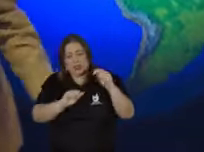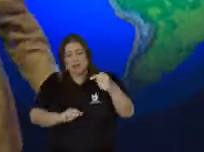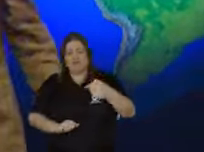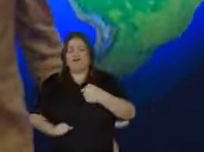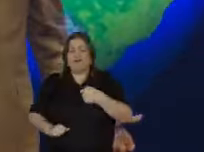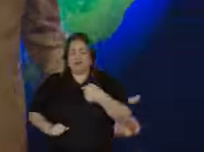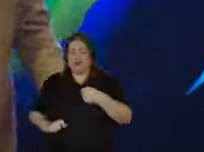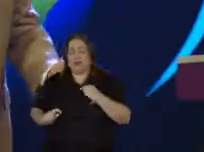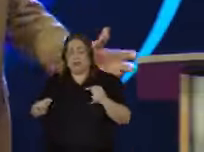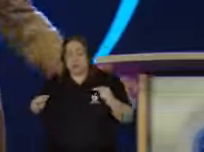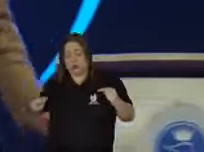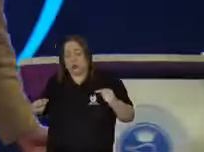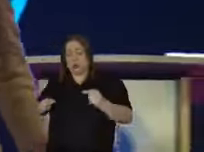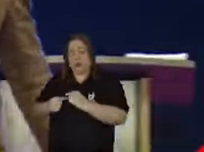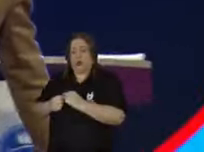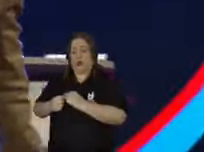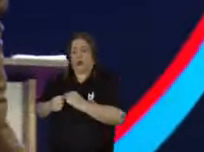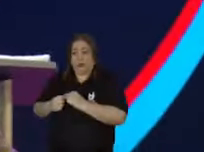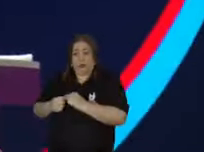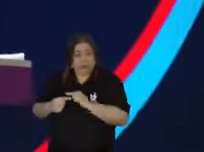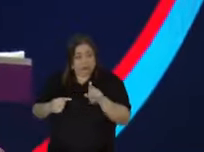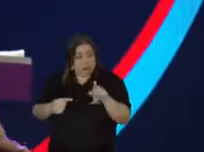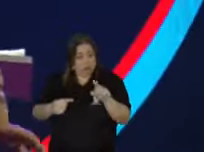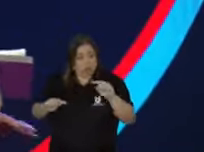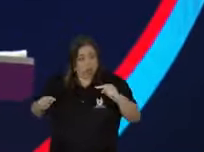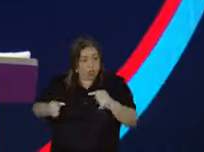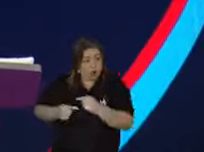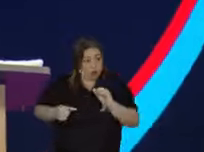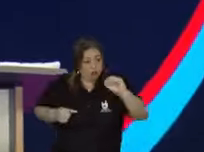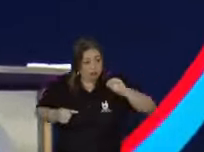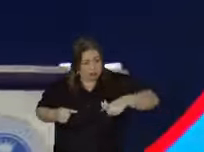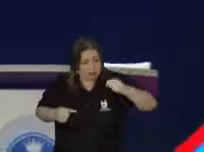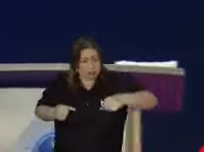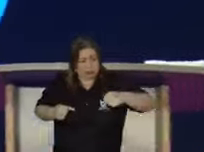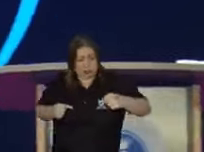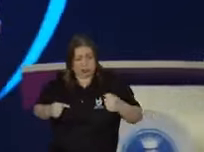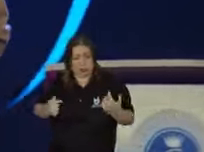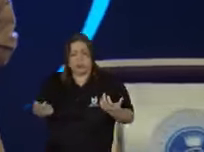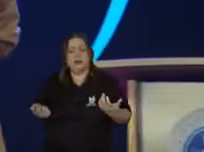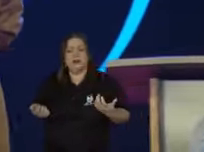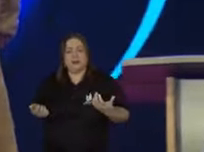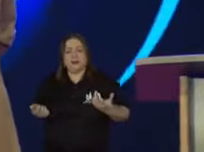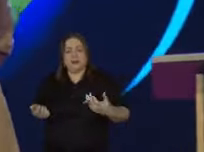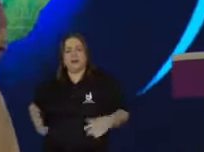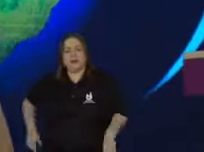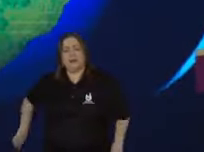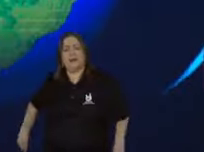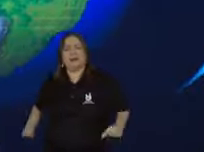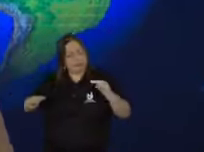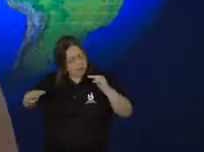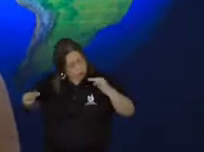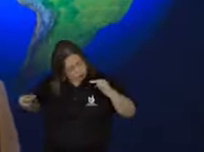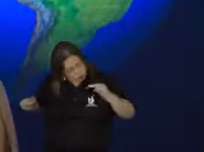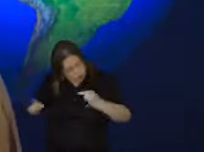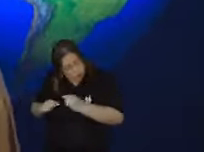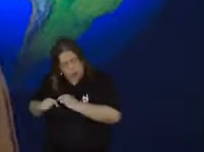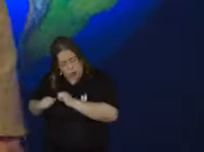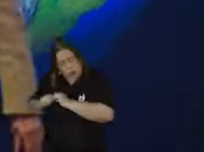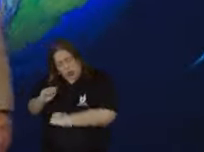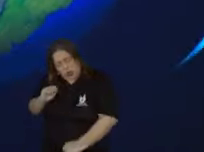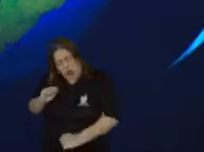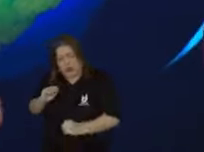duele. No sé si a los puertorriqueños, ¿te duele? ¿Te duele? Ah, bueno, entonces somos parecidos. Duele y duele